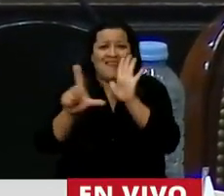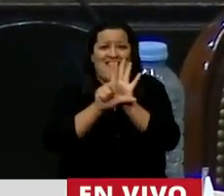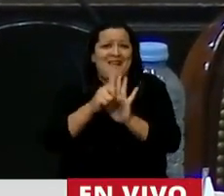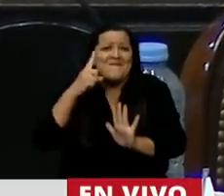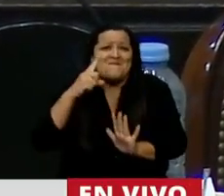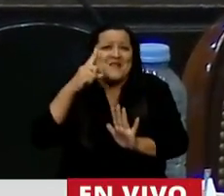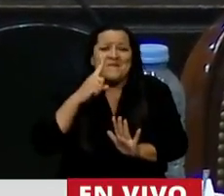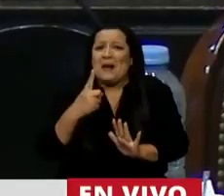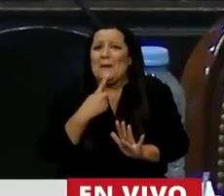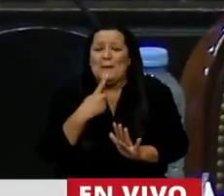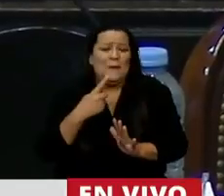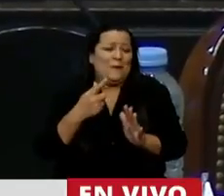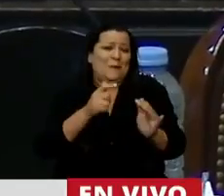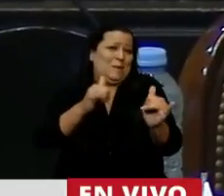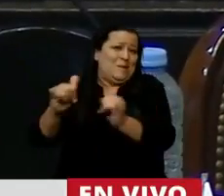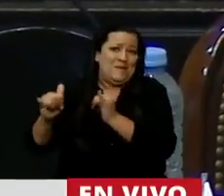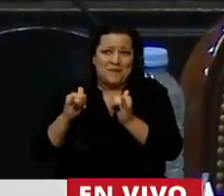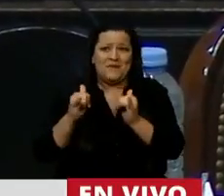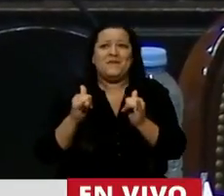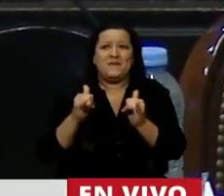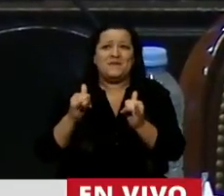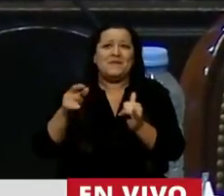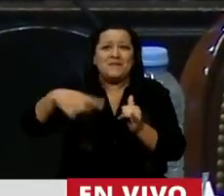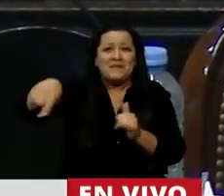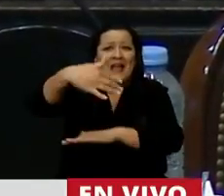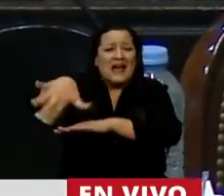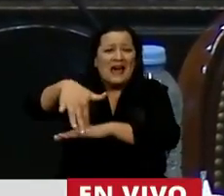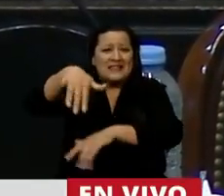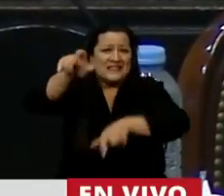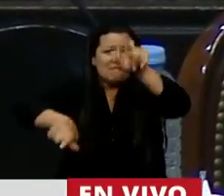miles de pibas y también de pibis que están ahí en la calle